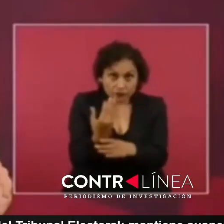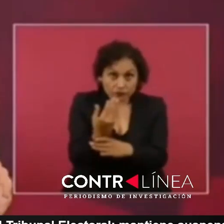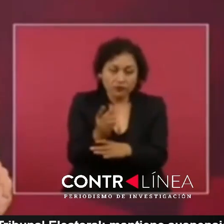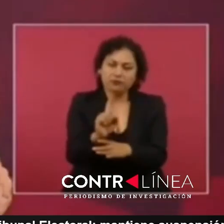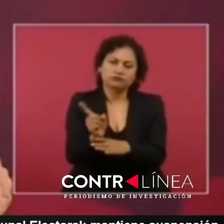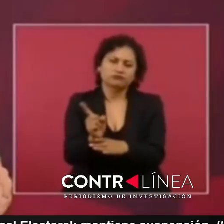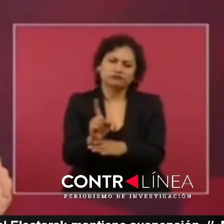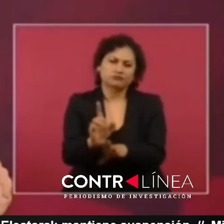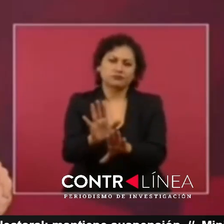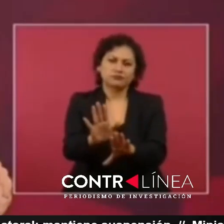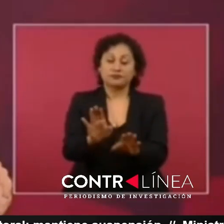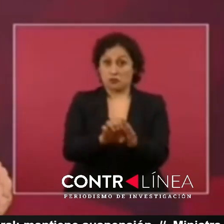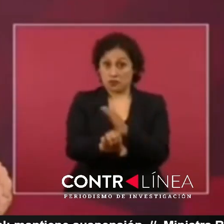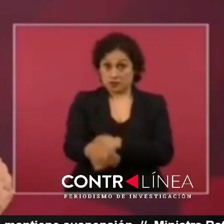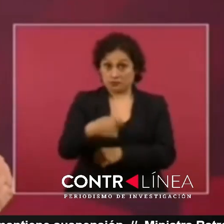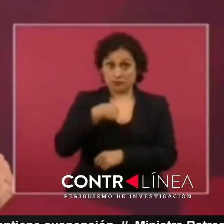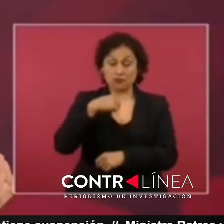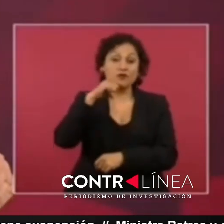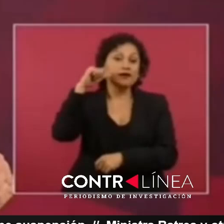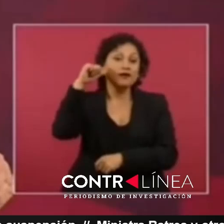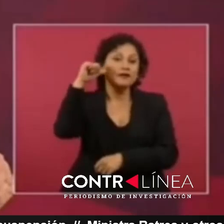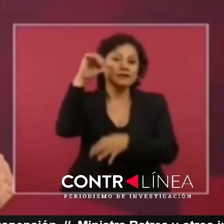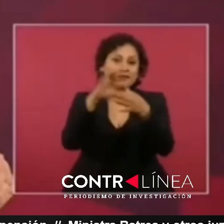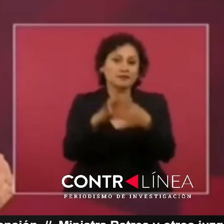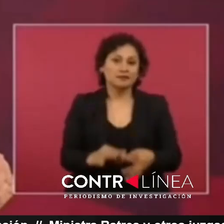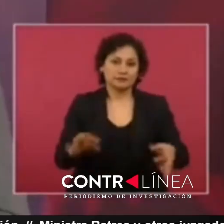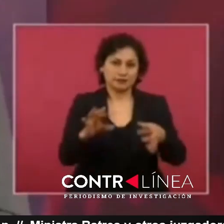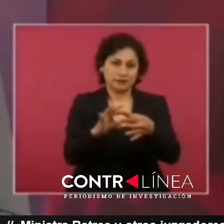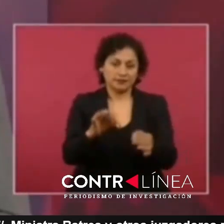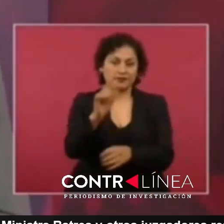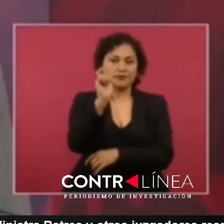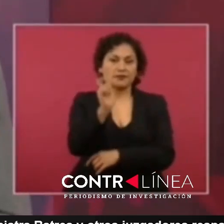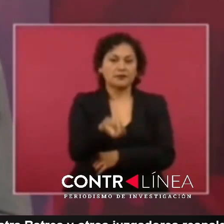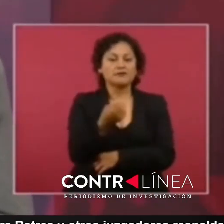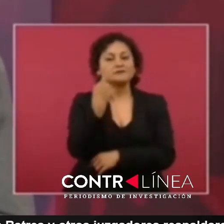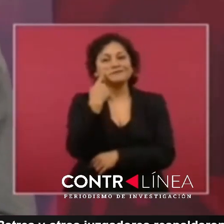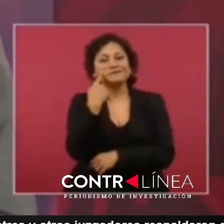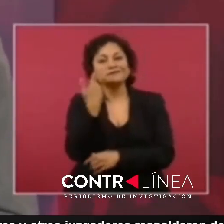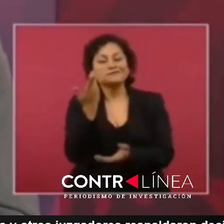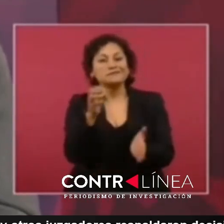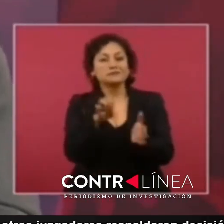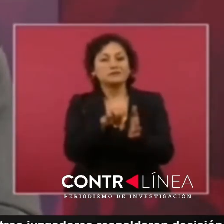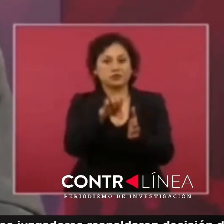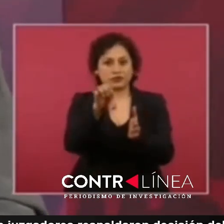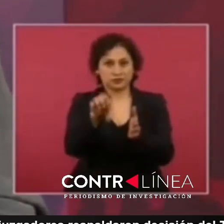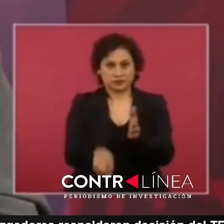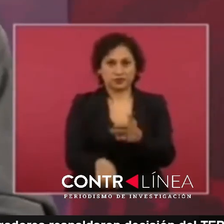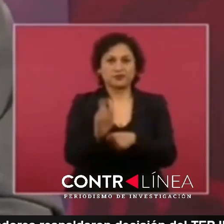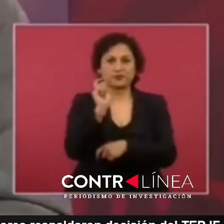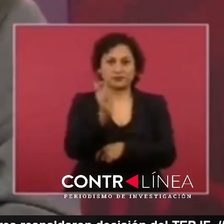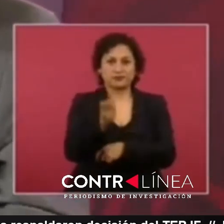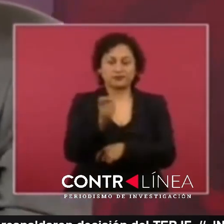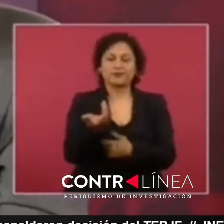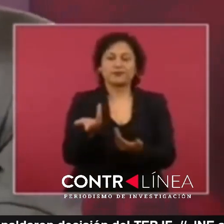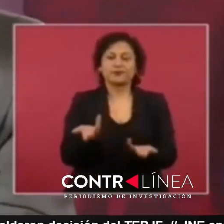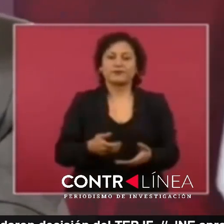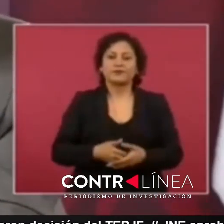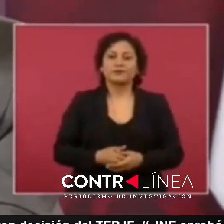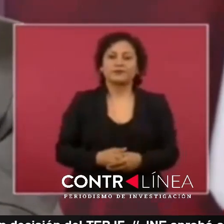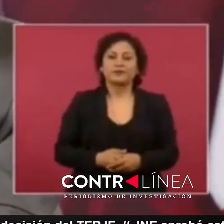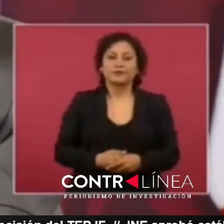Ayer hablaba yo de que ese gran político